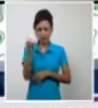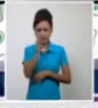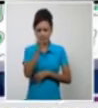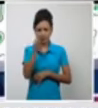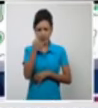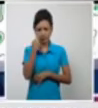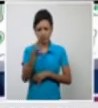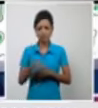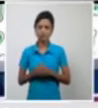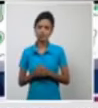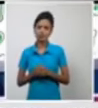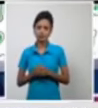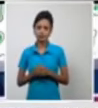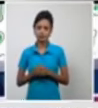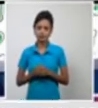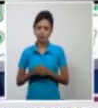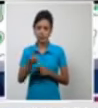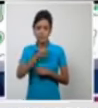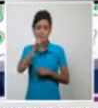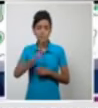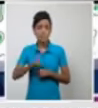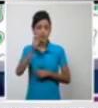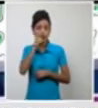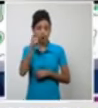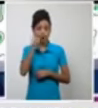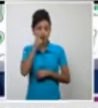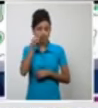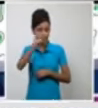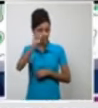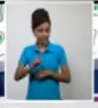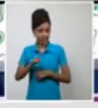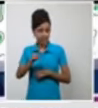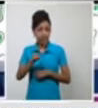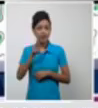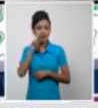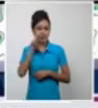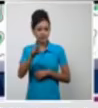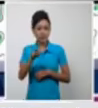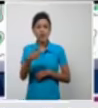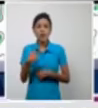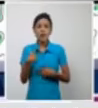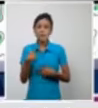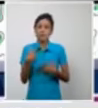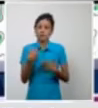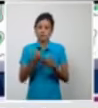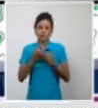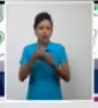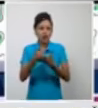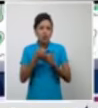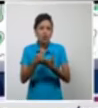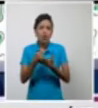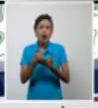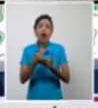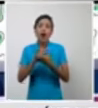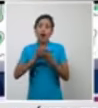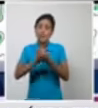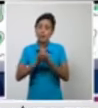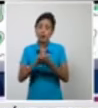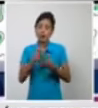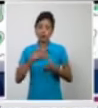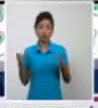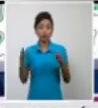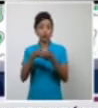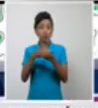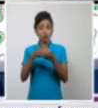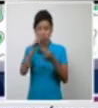El amigo periodista italiano Fabrizio Casari envía un emotivo mensaje de solidaridad a nuestras brigadas médicas, repudia